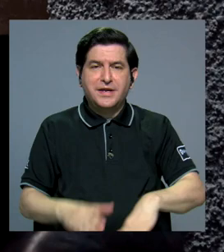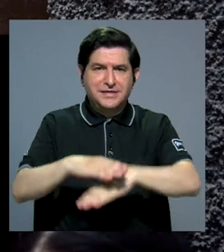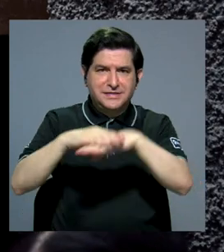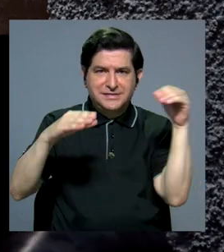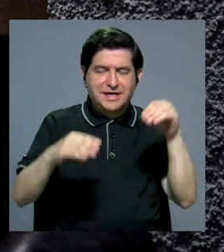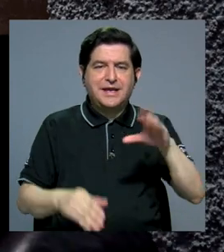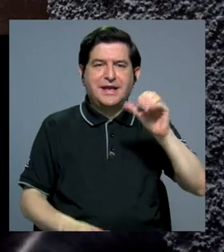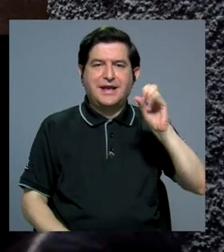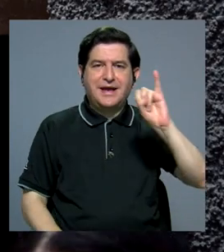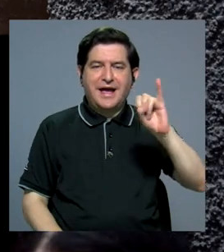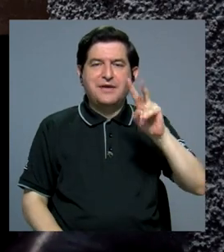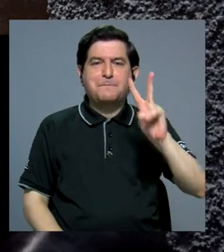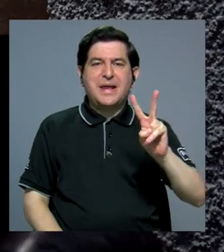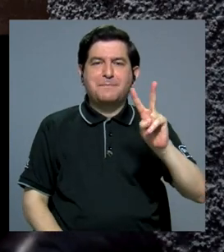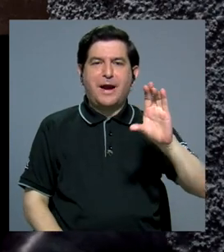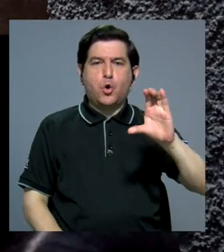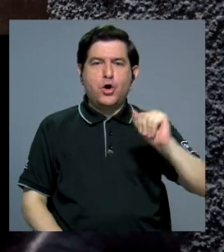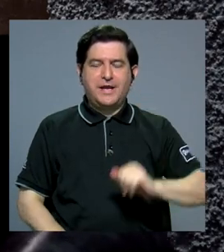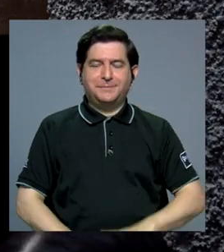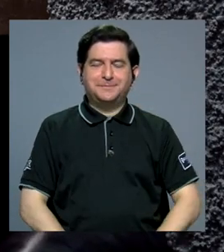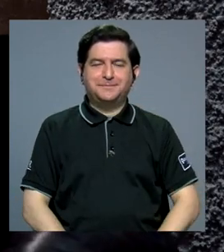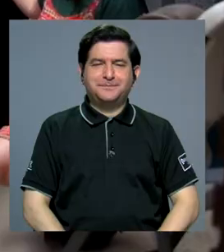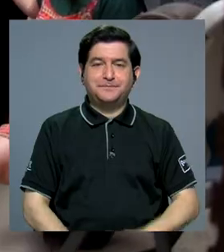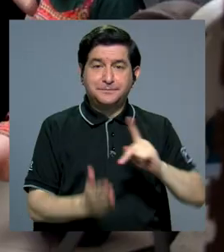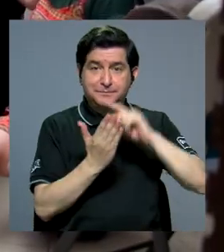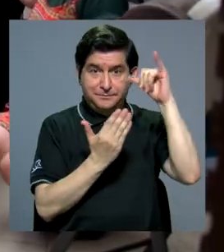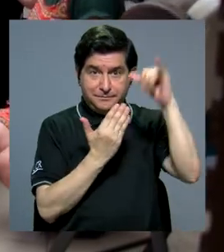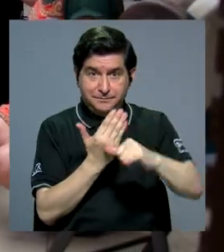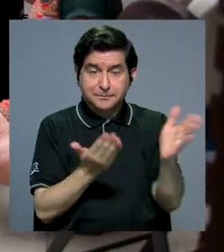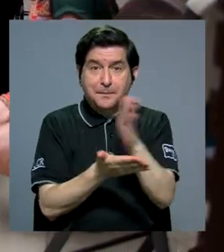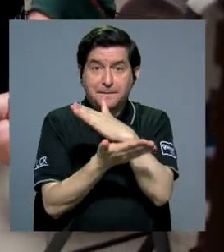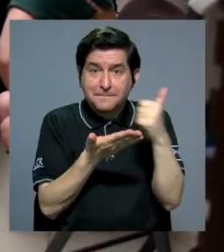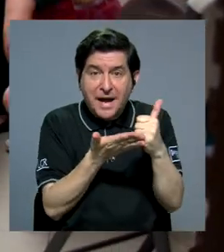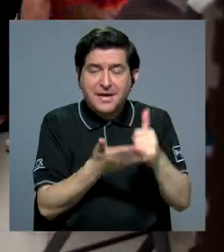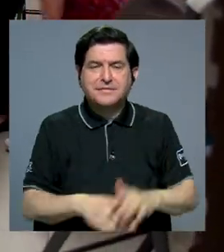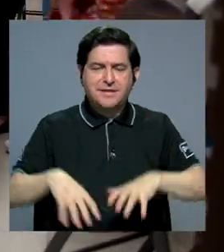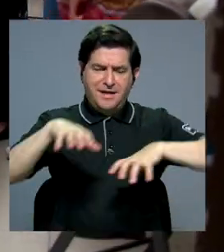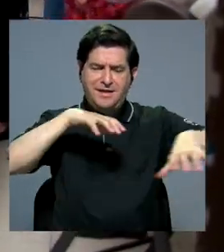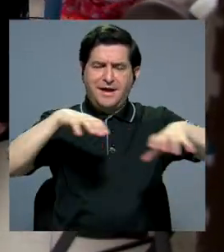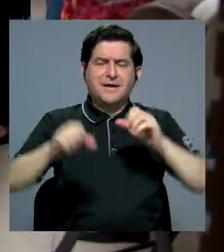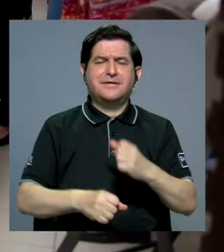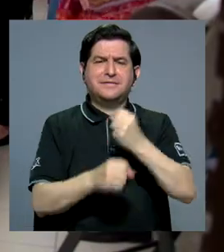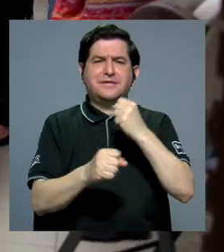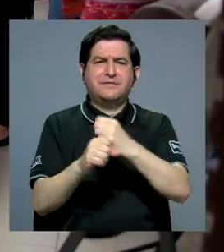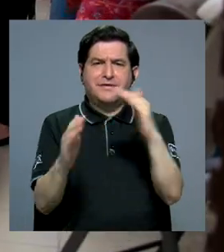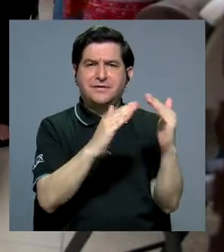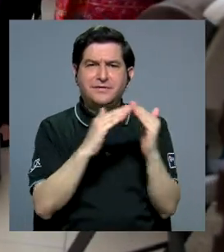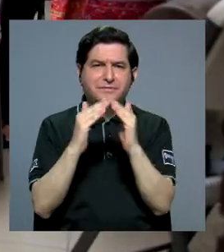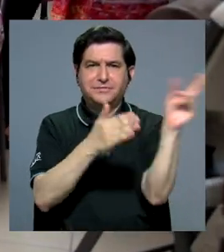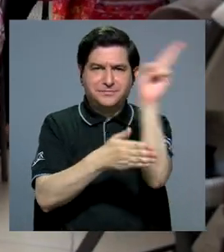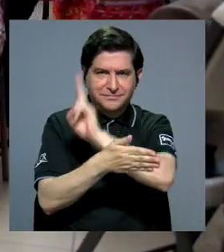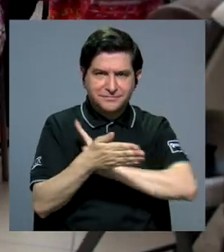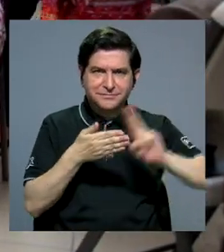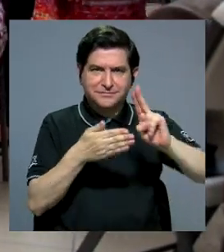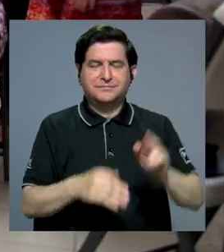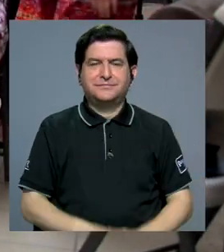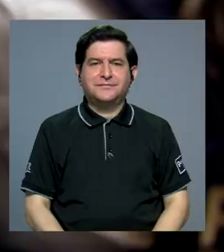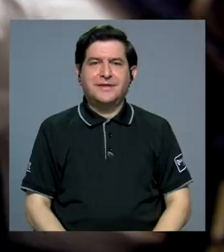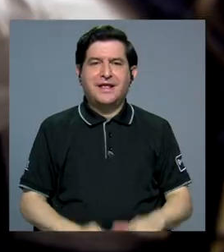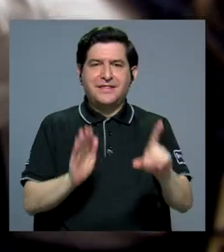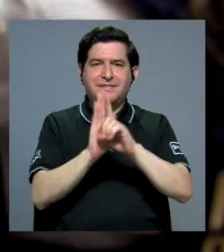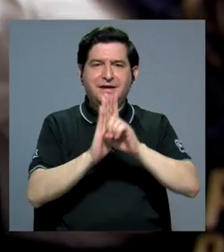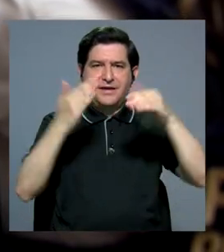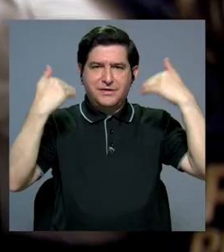mujeres que han salido del CAE Vilma Curling. El proyecto forma parte de las actividades del Trabajo Comunal